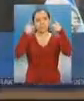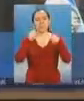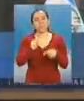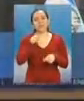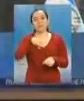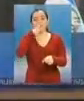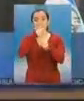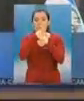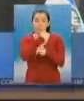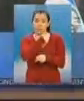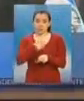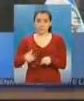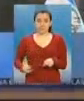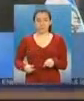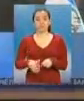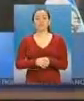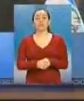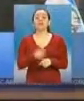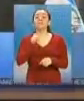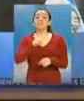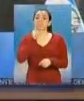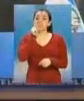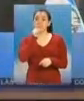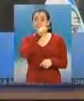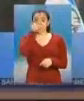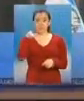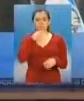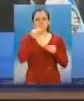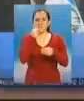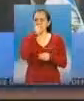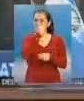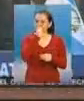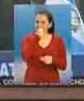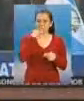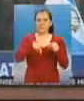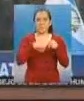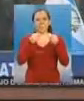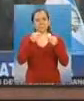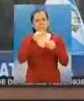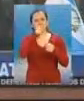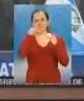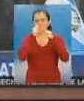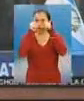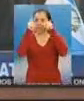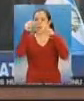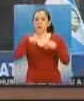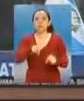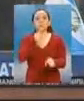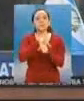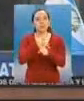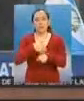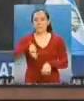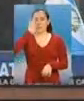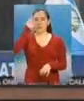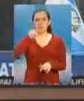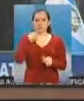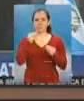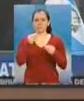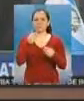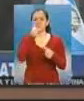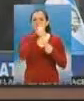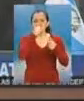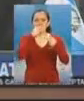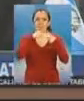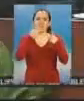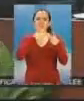nuestra sociedad conocía nombres de narcotraficantes, los oíamos, nos decían a dónde tenían sus fincas,